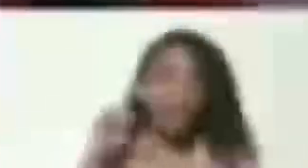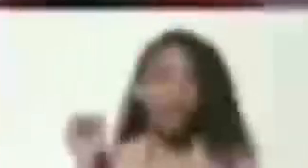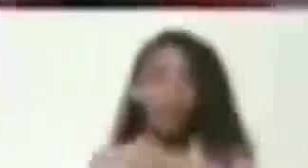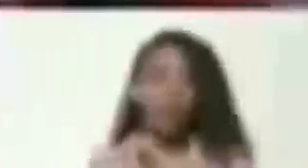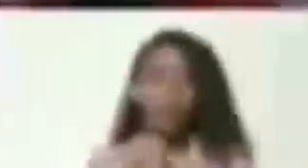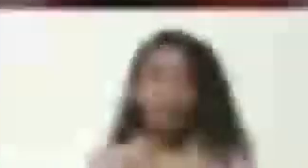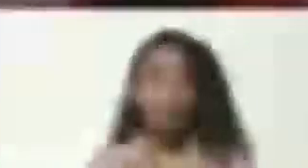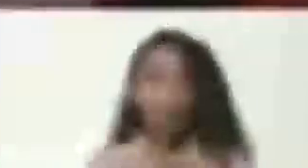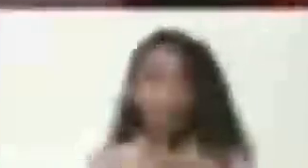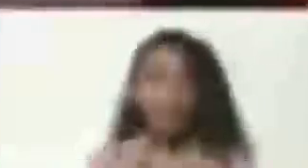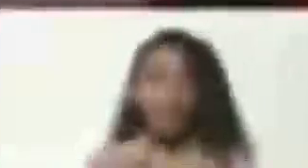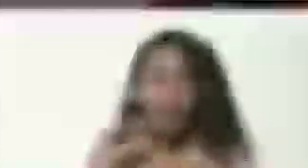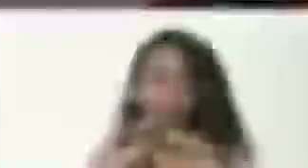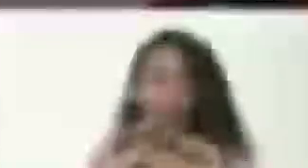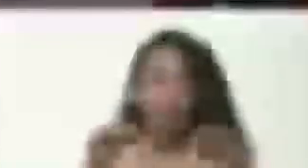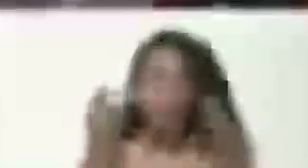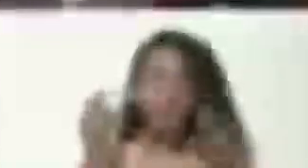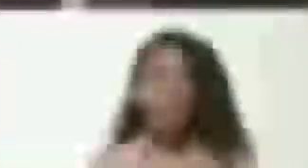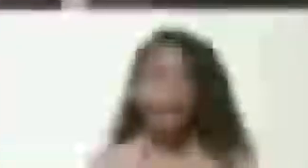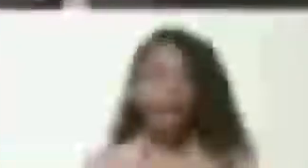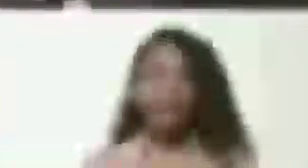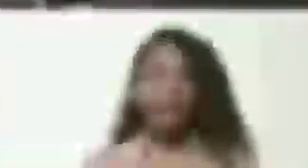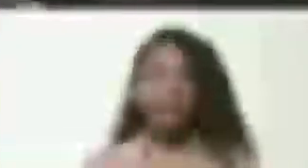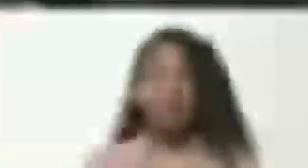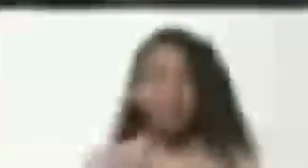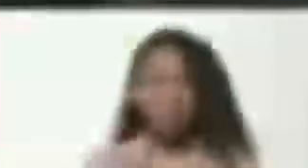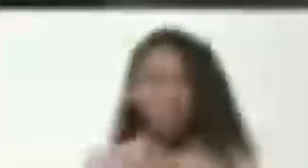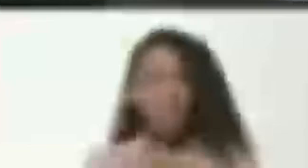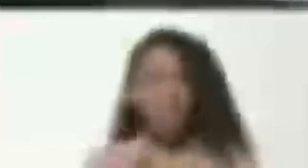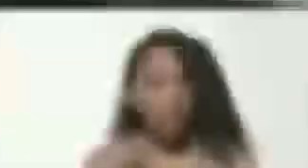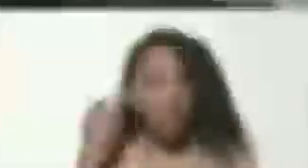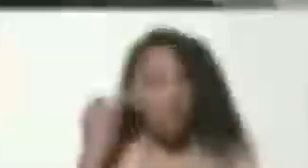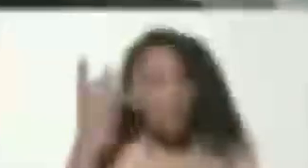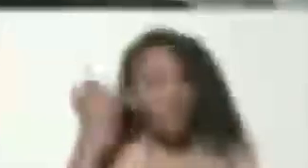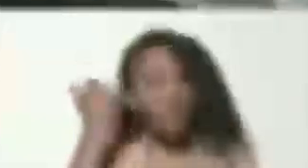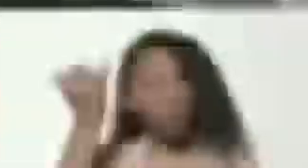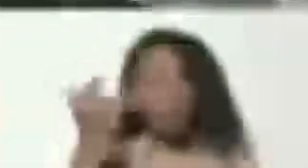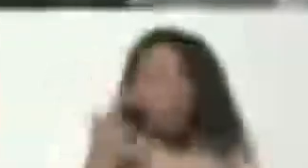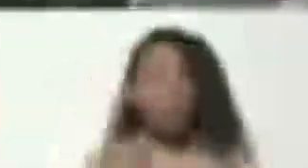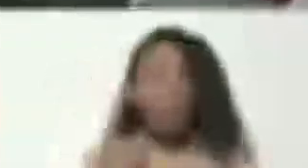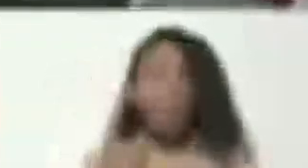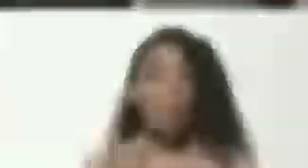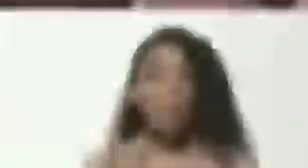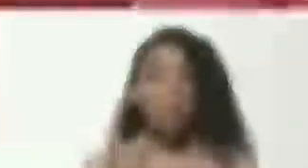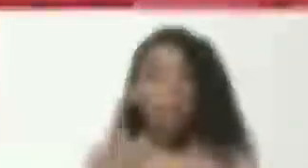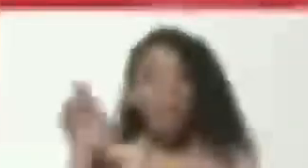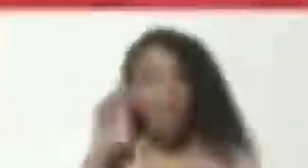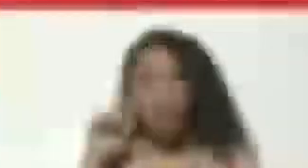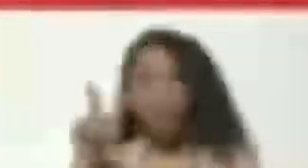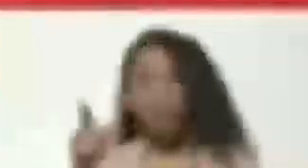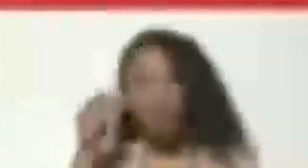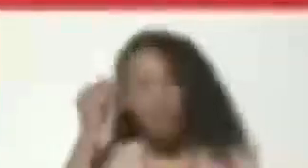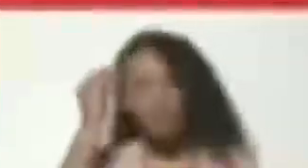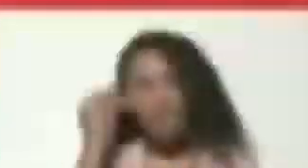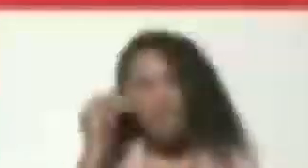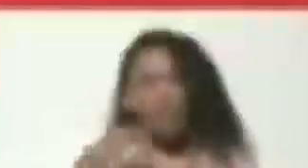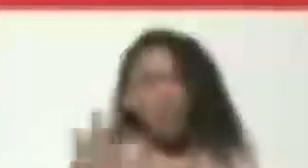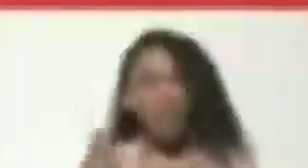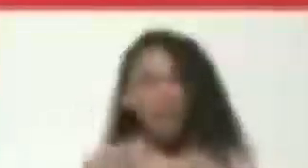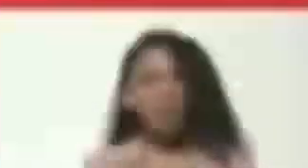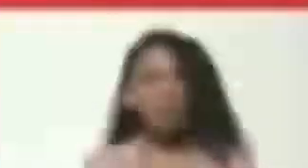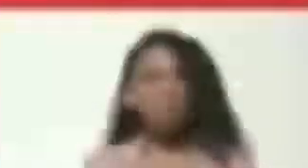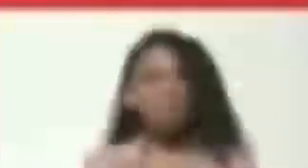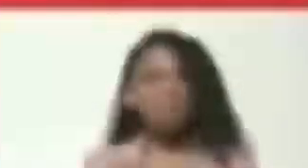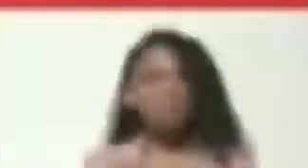las contrataciones colectivas, los HSM, los seguros, todo lo que es la cobertura social de los